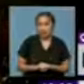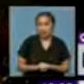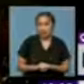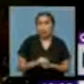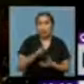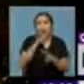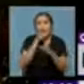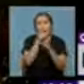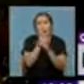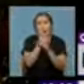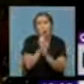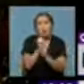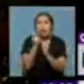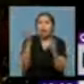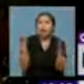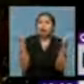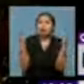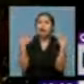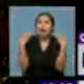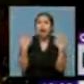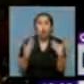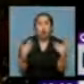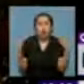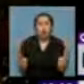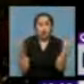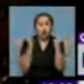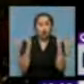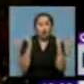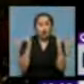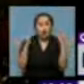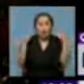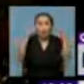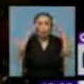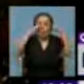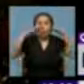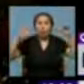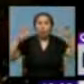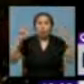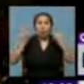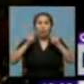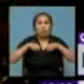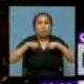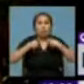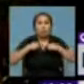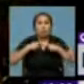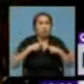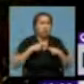¿Cómo se soporta el calor, el frío en medio del plástico?